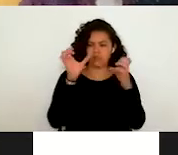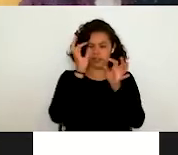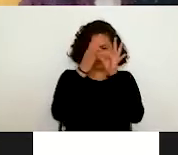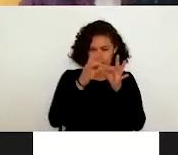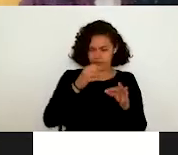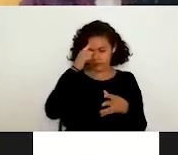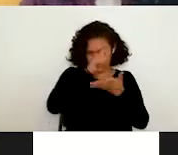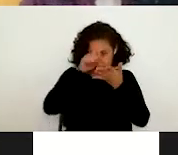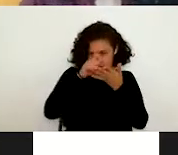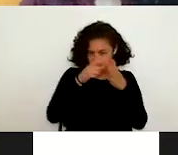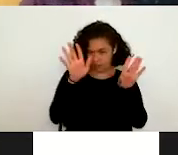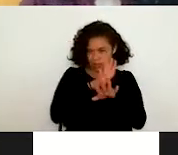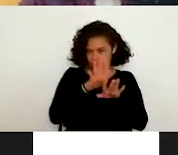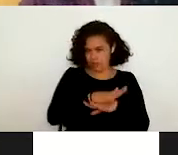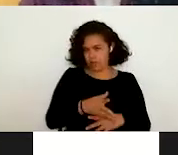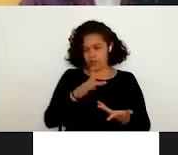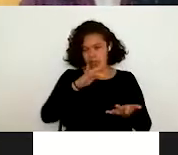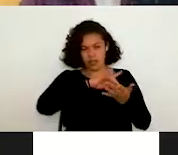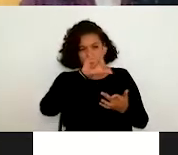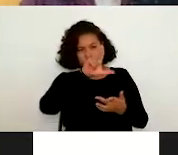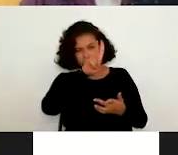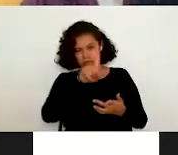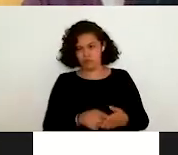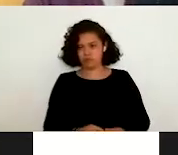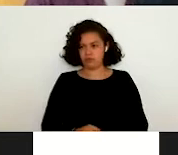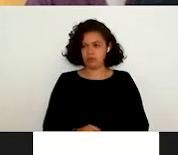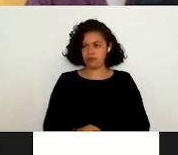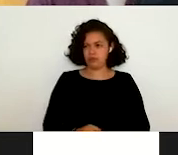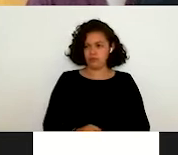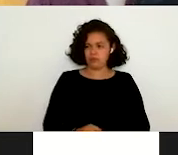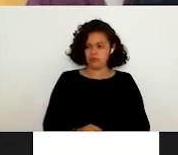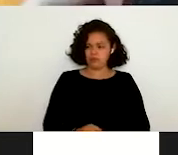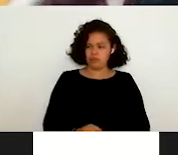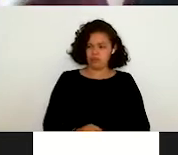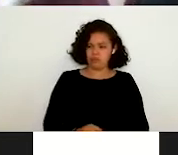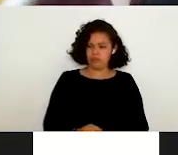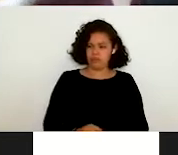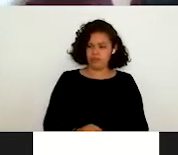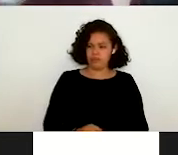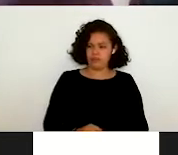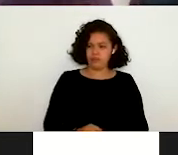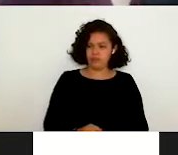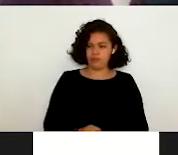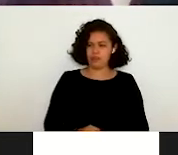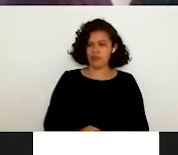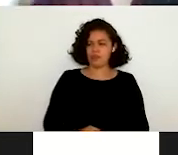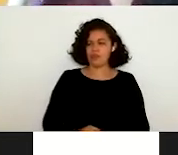redacción. Gracias, Luz. Bueno, ahora sí, continuando. Les decía que en la estrategia entonces ya vamos a